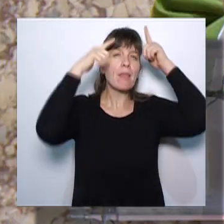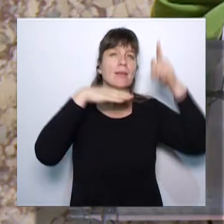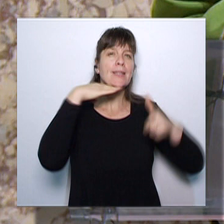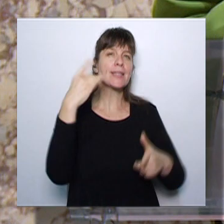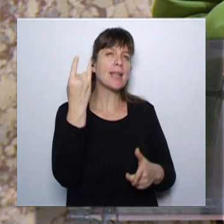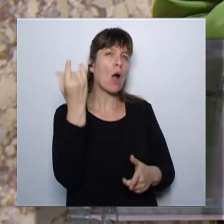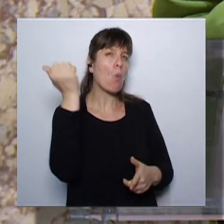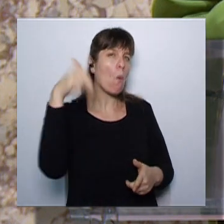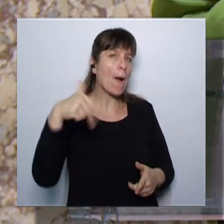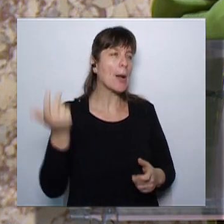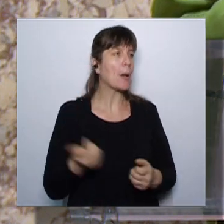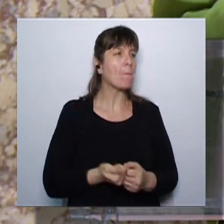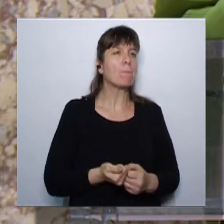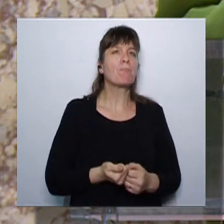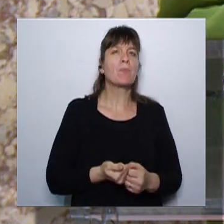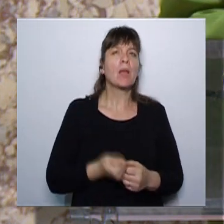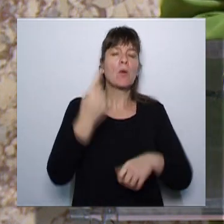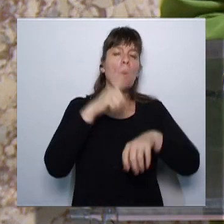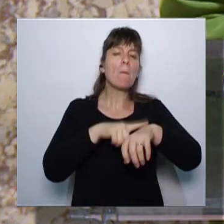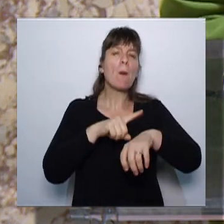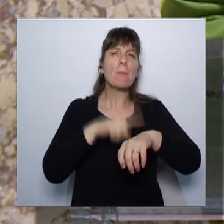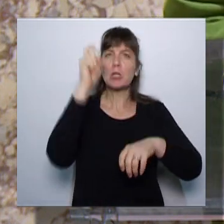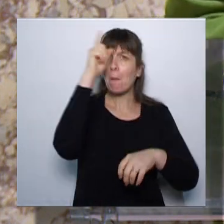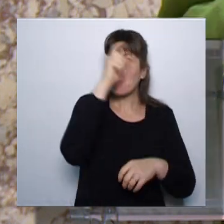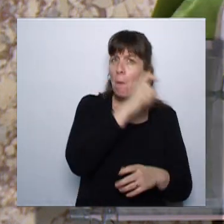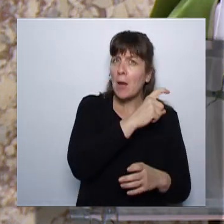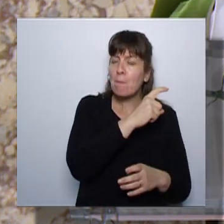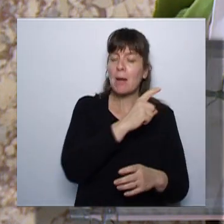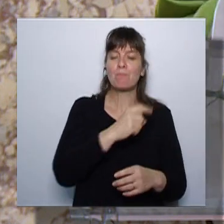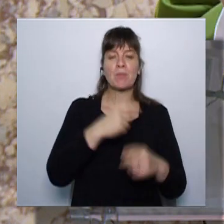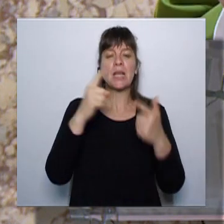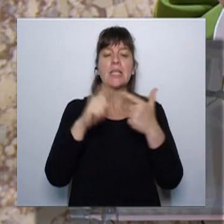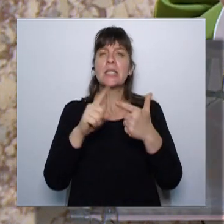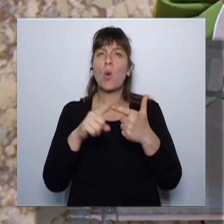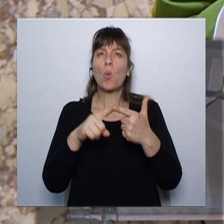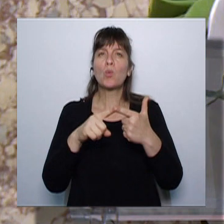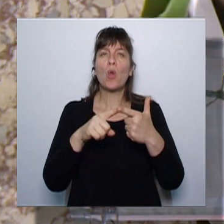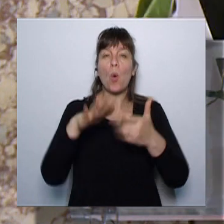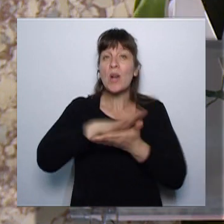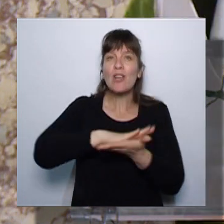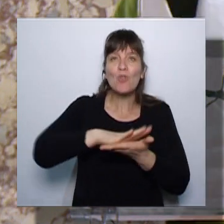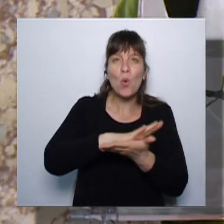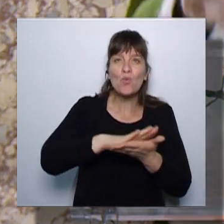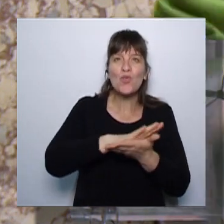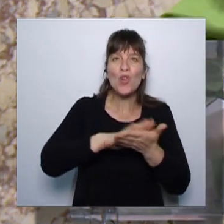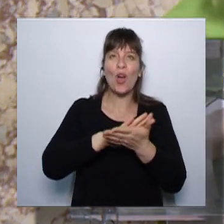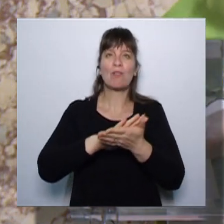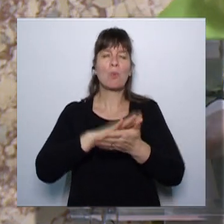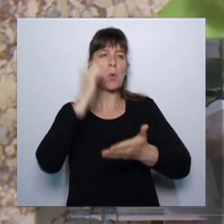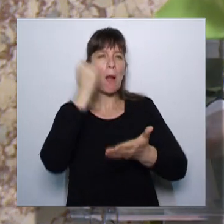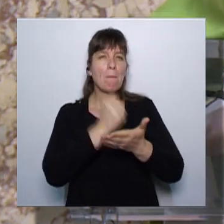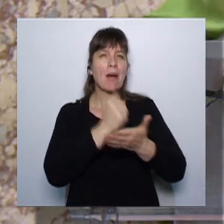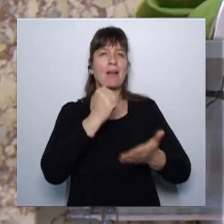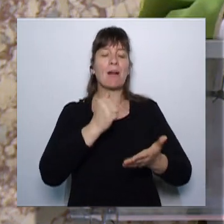siempre una situación problemática en segundo lugar una solución a través de un